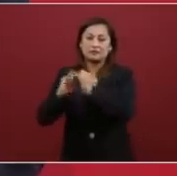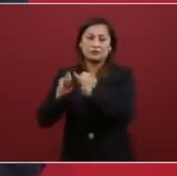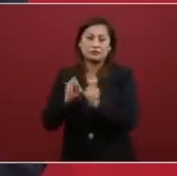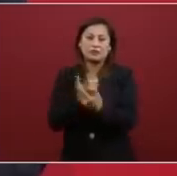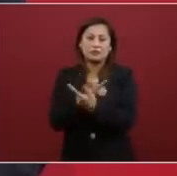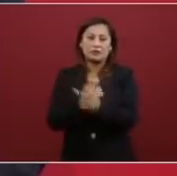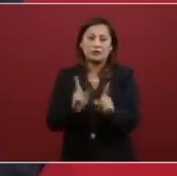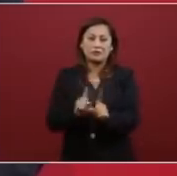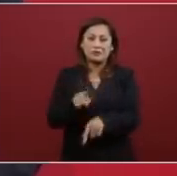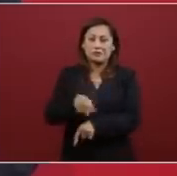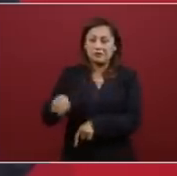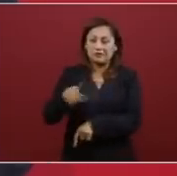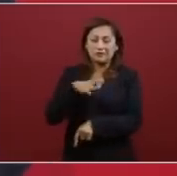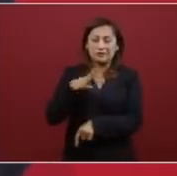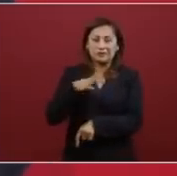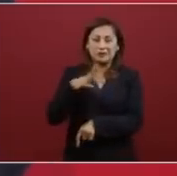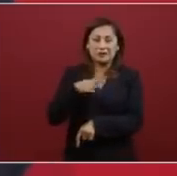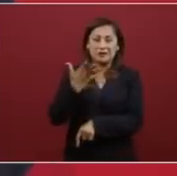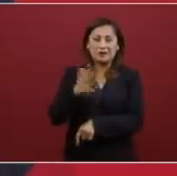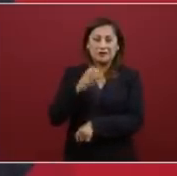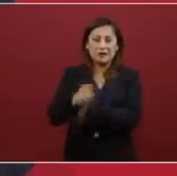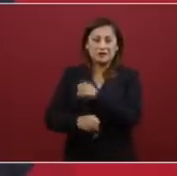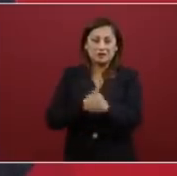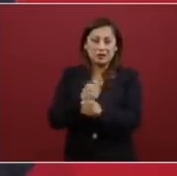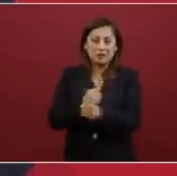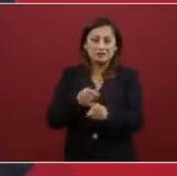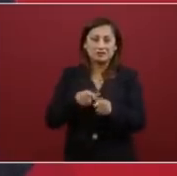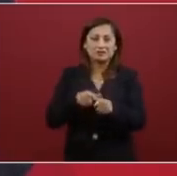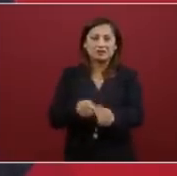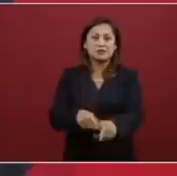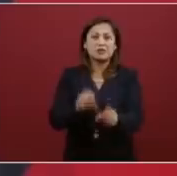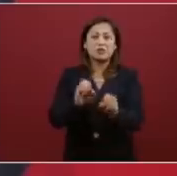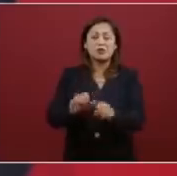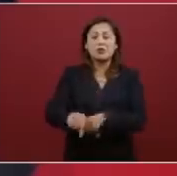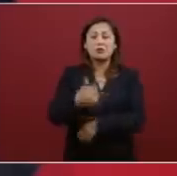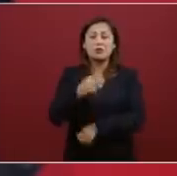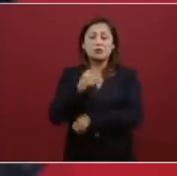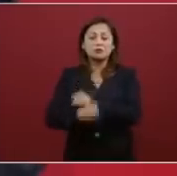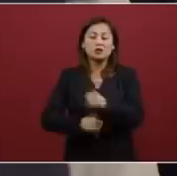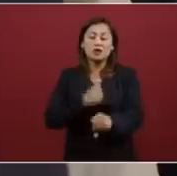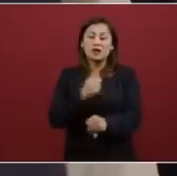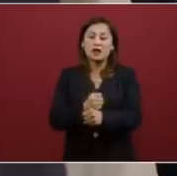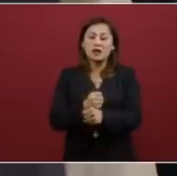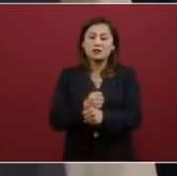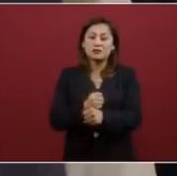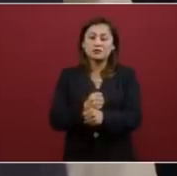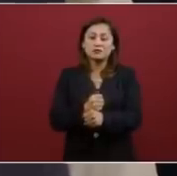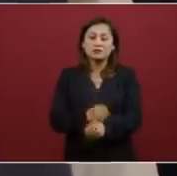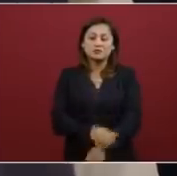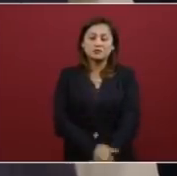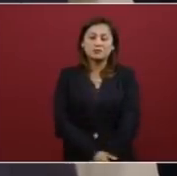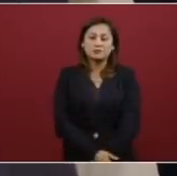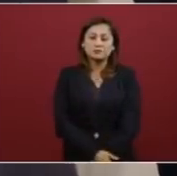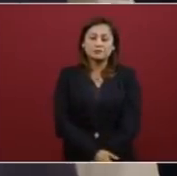10 años, 12 años, los fiscales